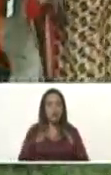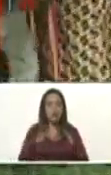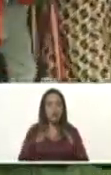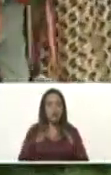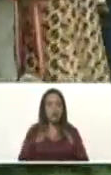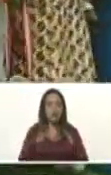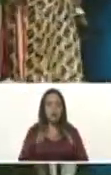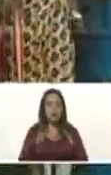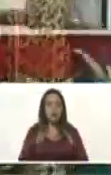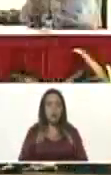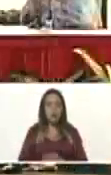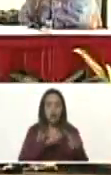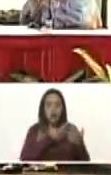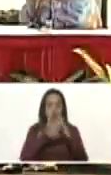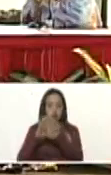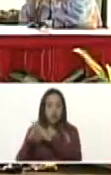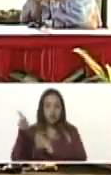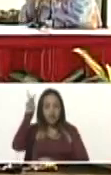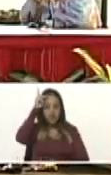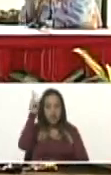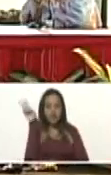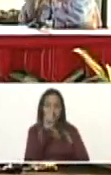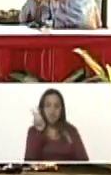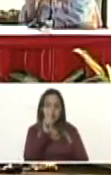y comunidades indígenas de Venezuela.